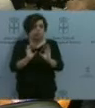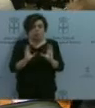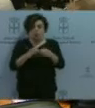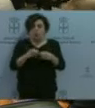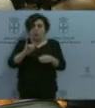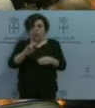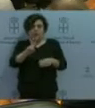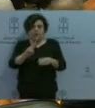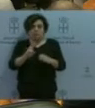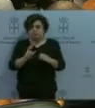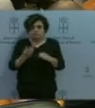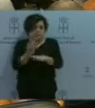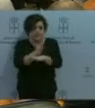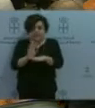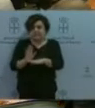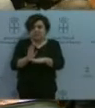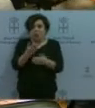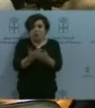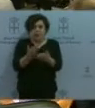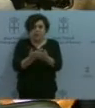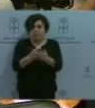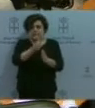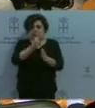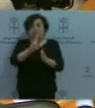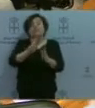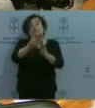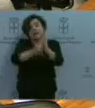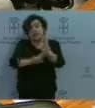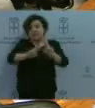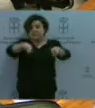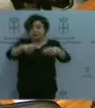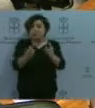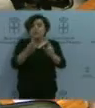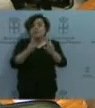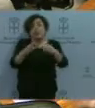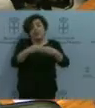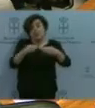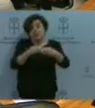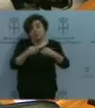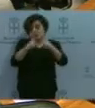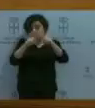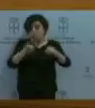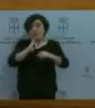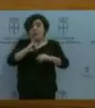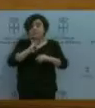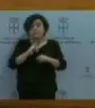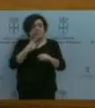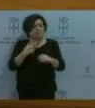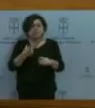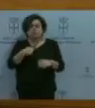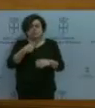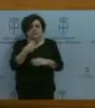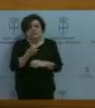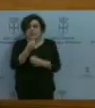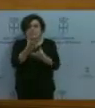del reglamento en relación con el uso del asturiano, dijimos desde ese mismo momento que compartíamos el objetivo y el espíritu de esa propuesta,